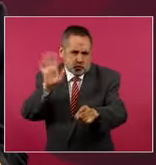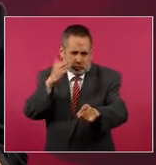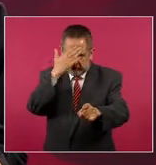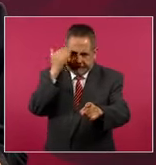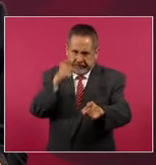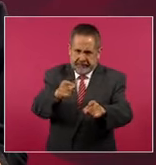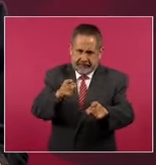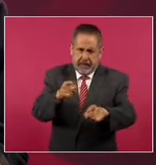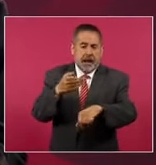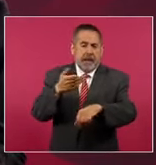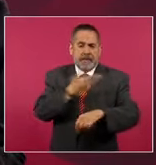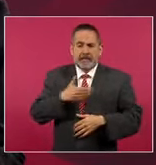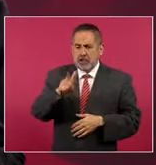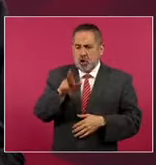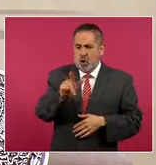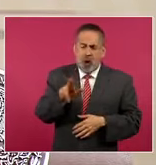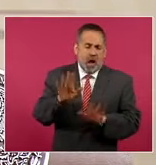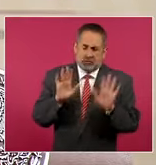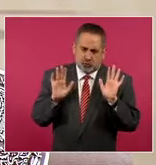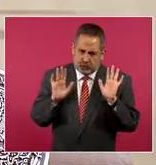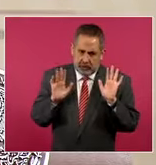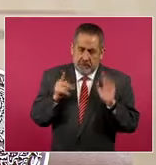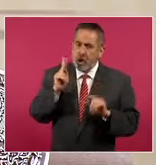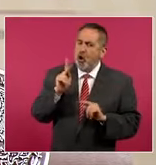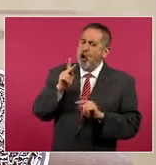el presidente Lula, que es, insisto,